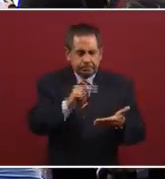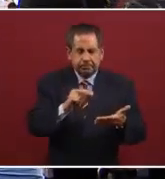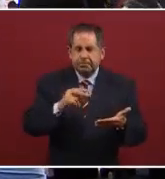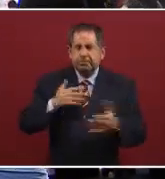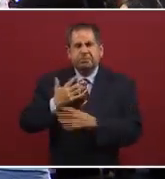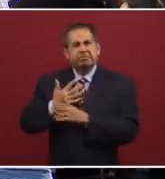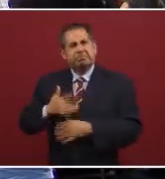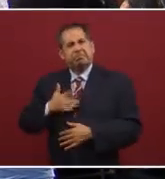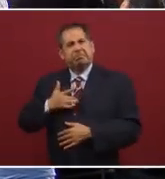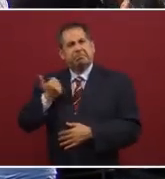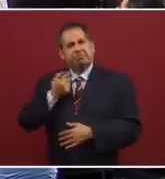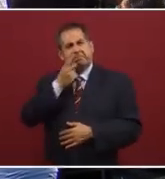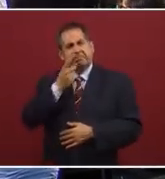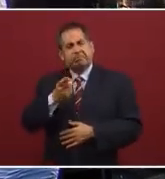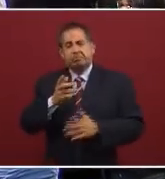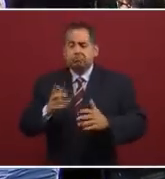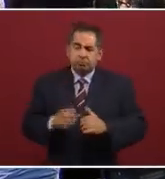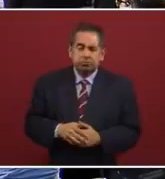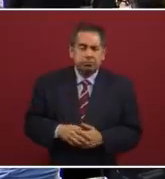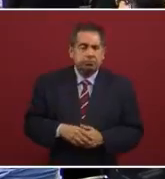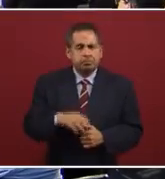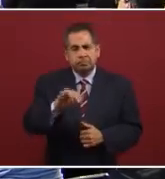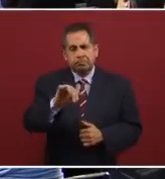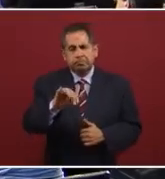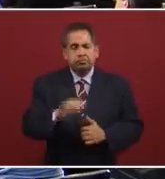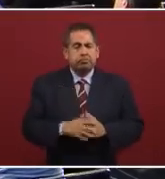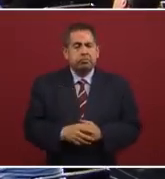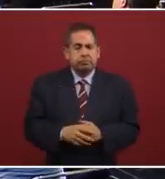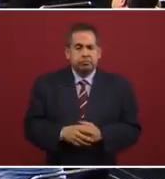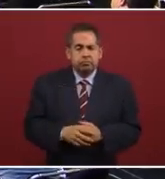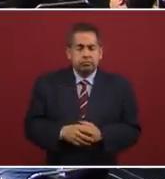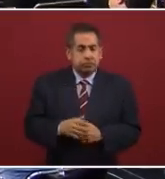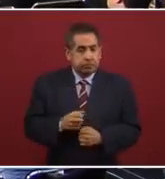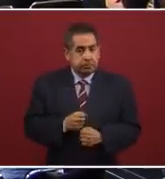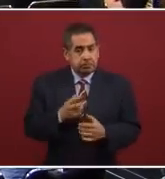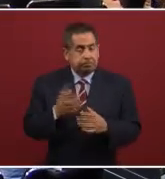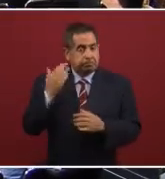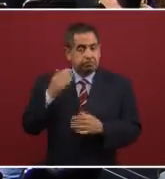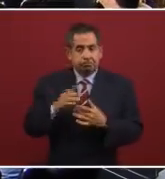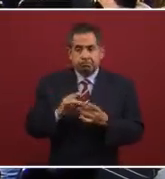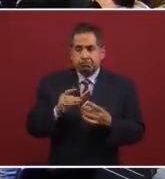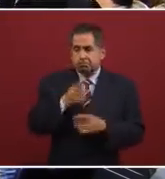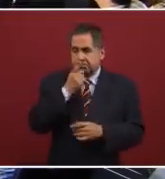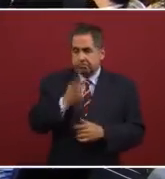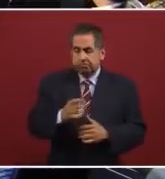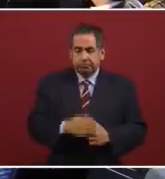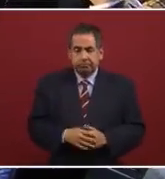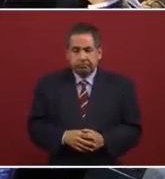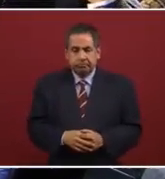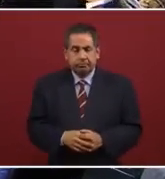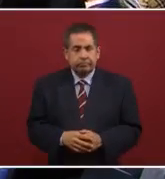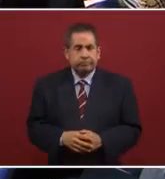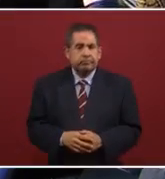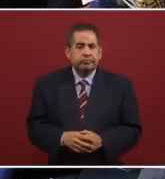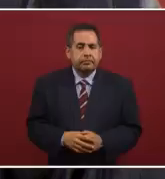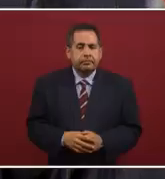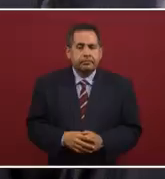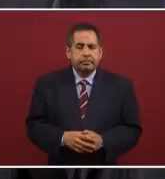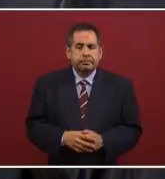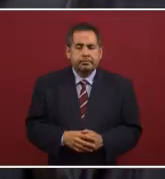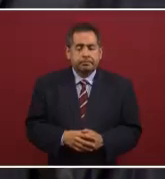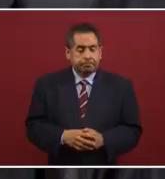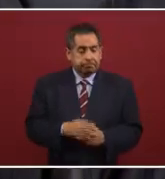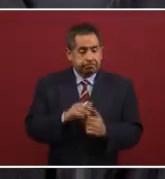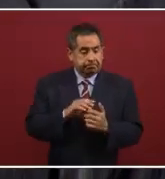dije. Sí, manifesté de que ya la